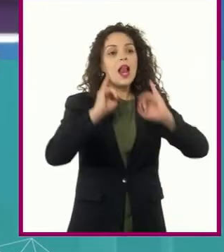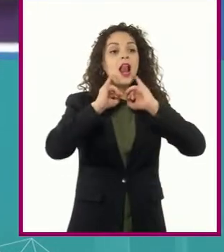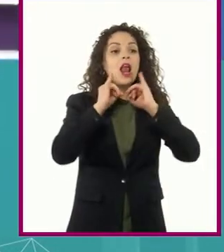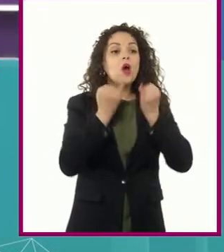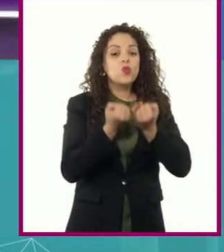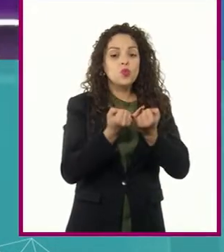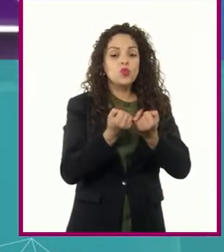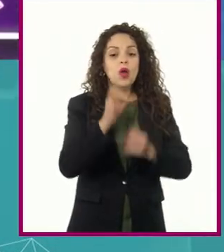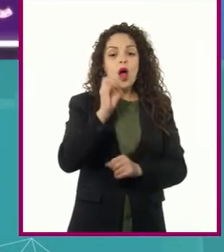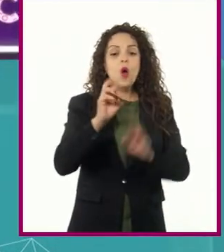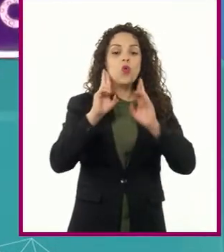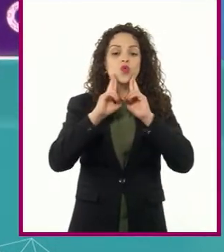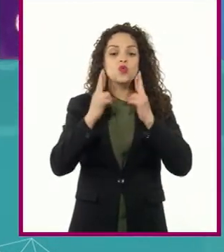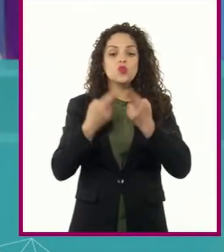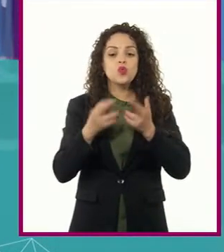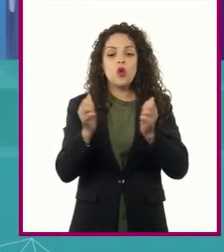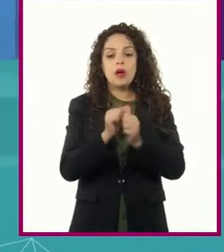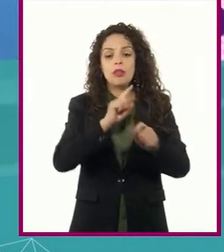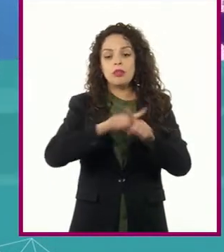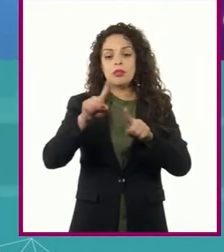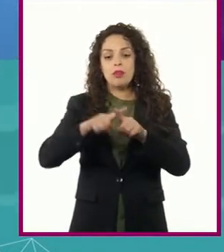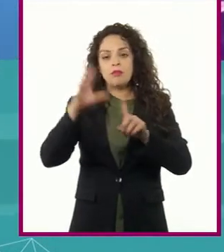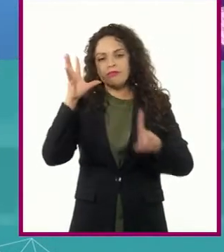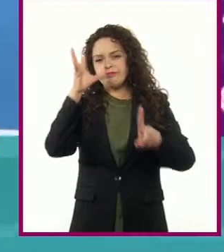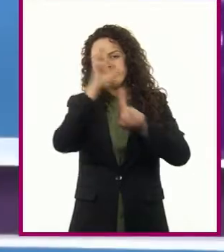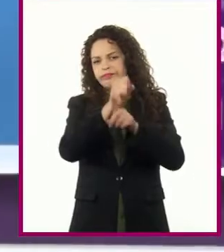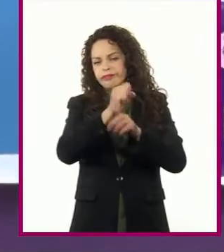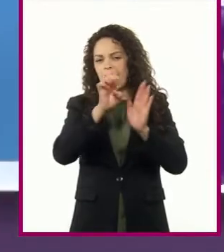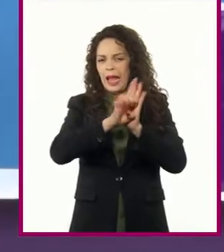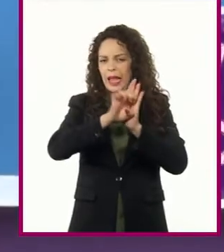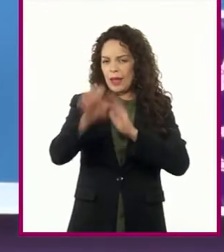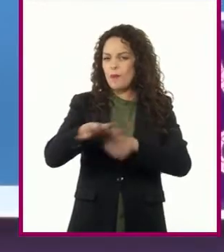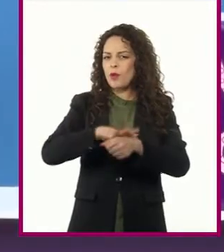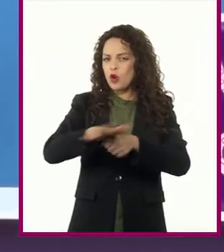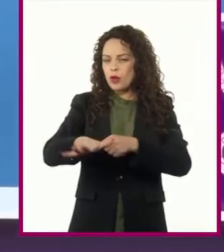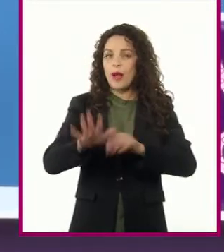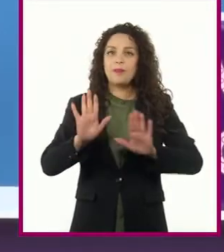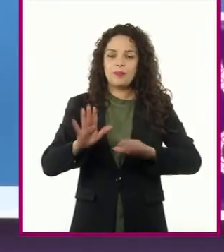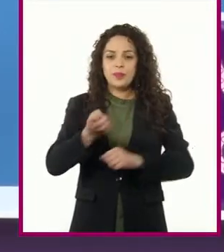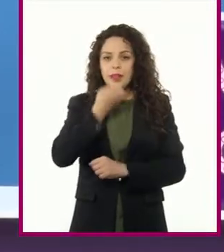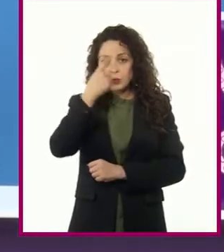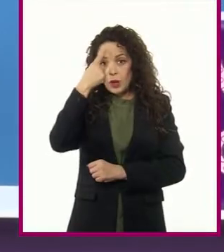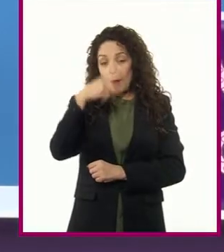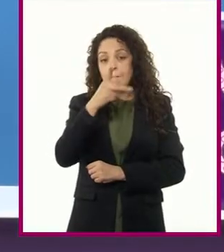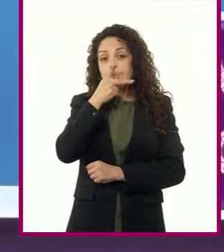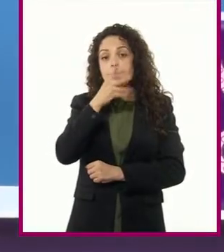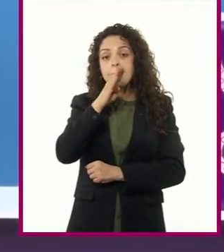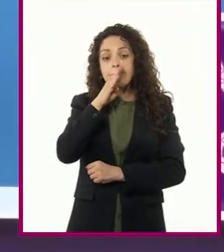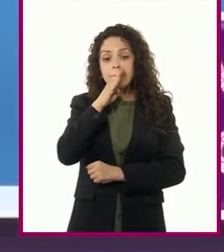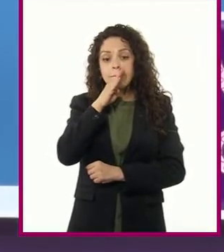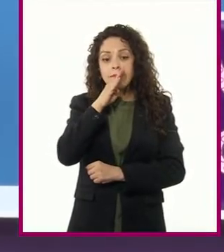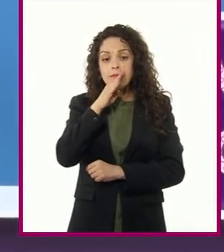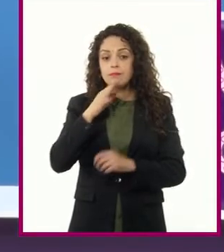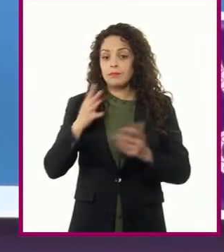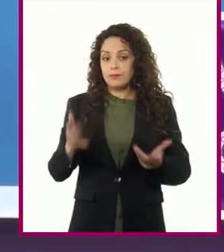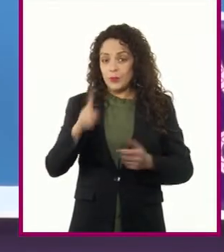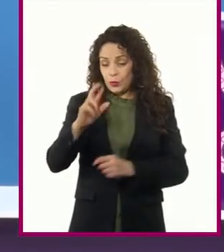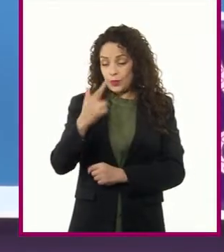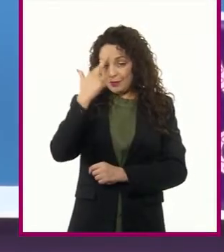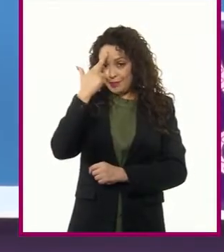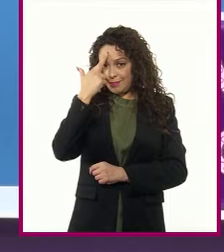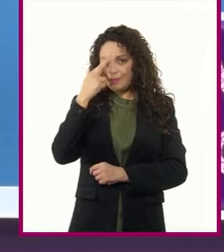escolares o reuniones con diversos propósitos. Por ejemplo, lo de escuela para padres y madres de familia. Recuerdo